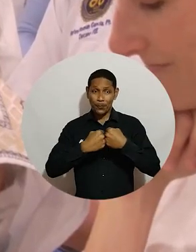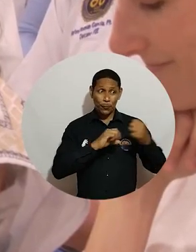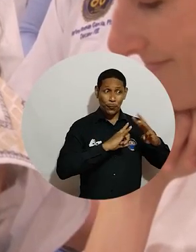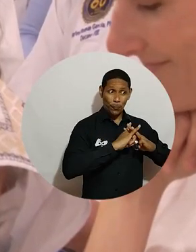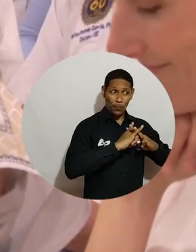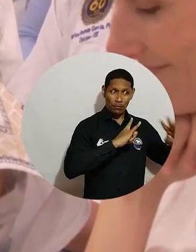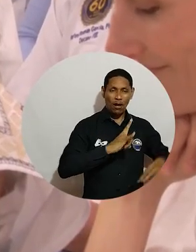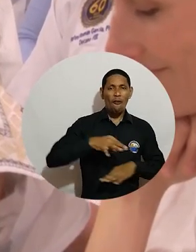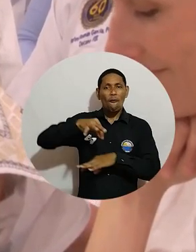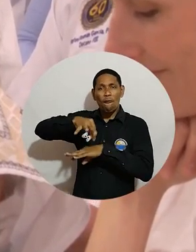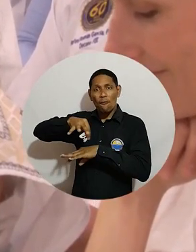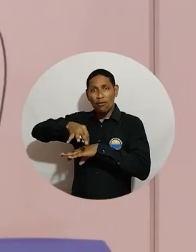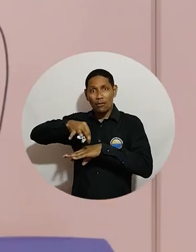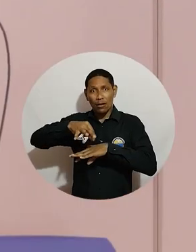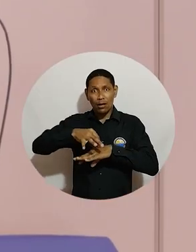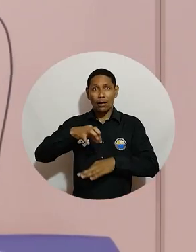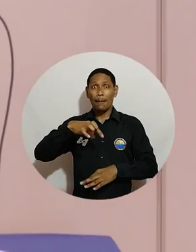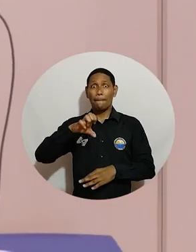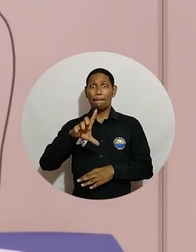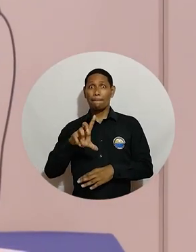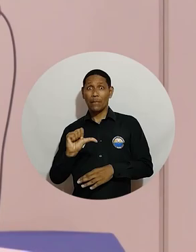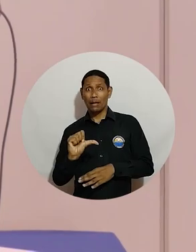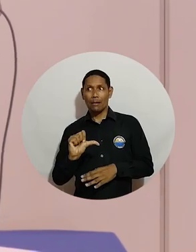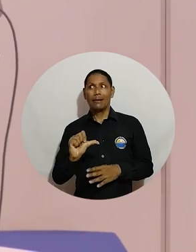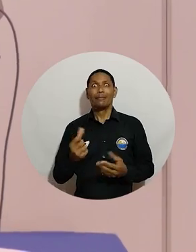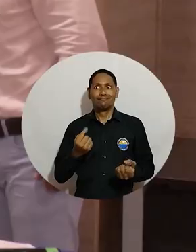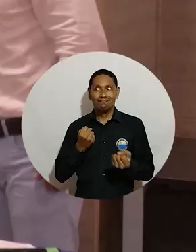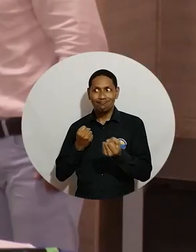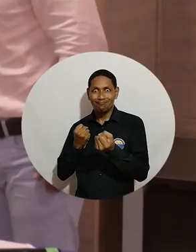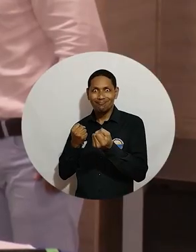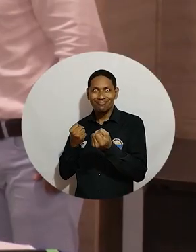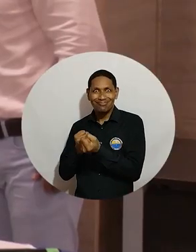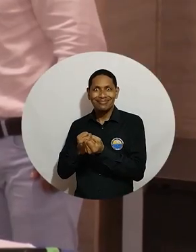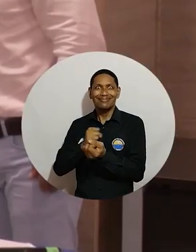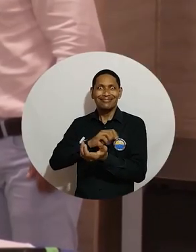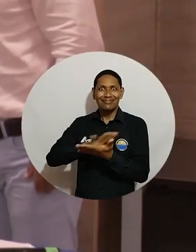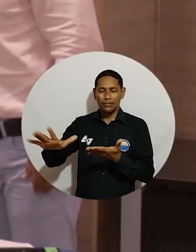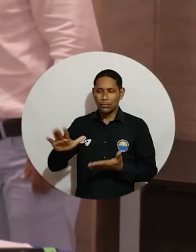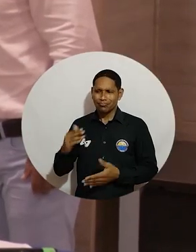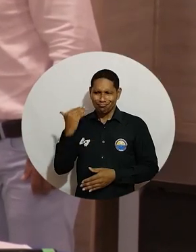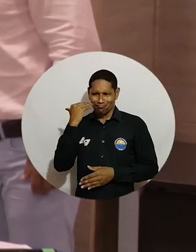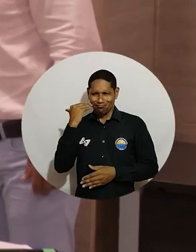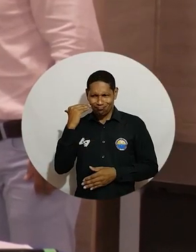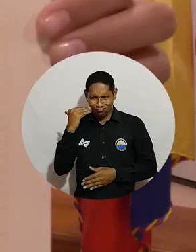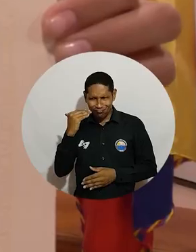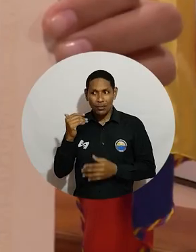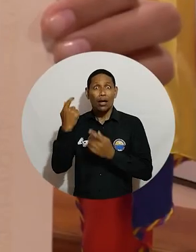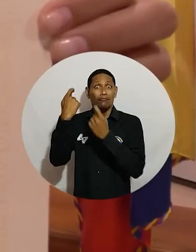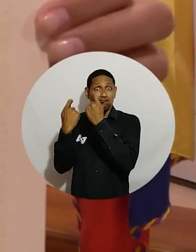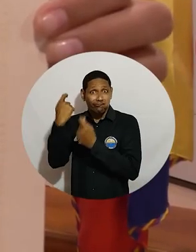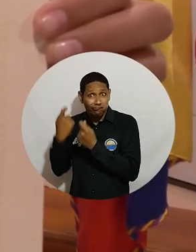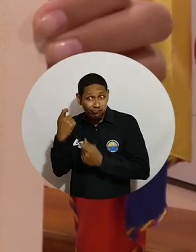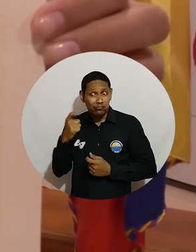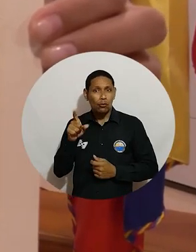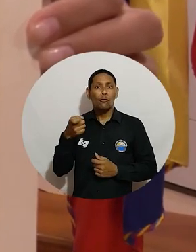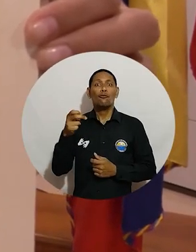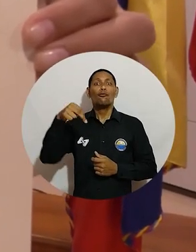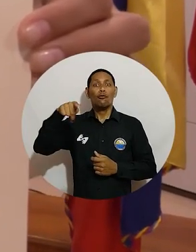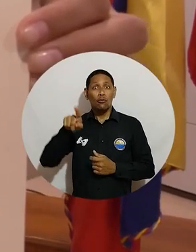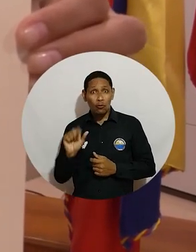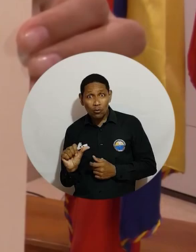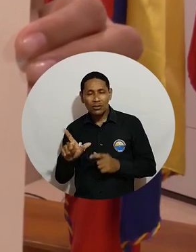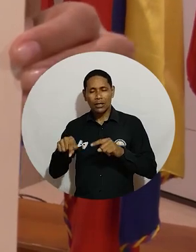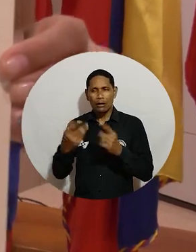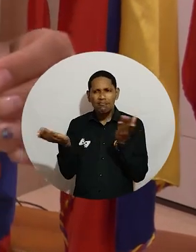la alianza entre la Universidad del Magdalena y la Fundación Tras la Perla hizo posible la beca otorgada a la economista Gunzarreymán